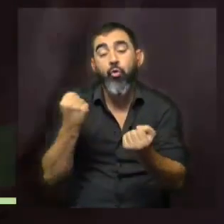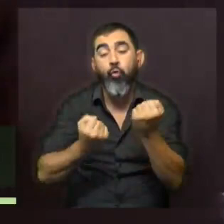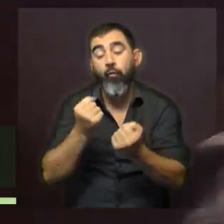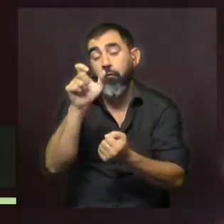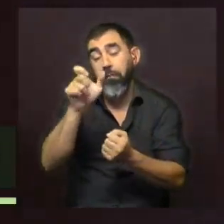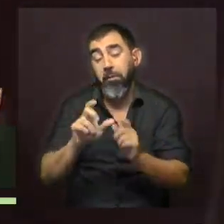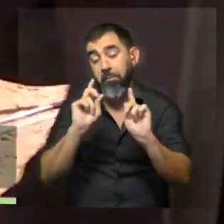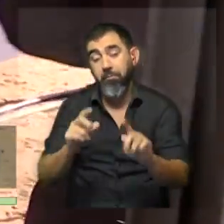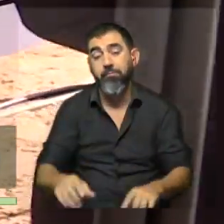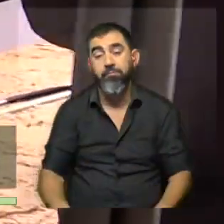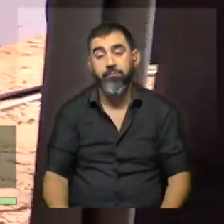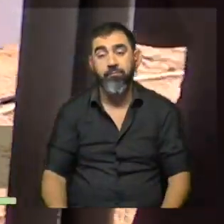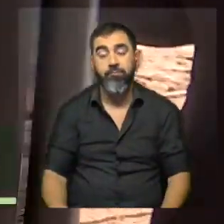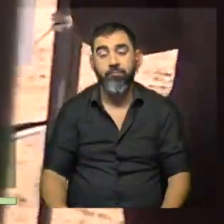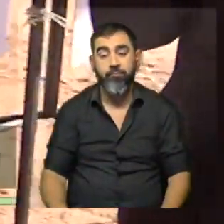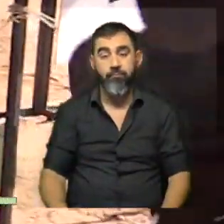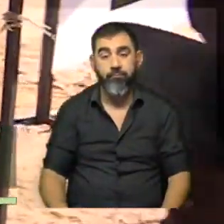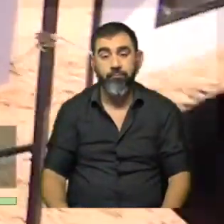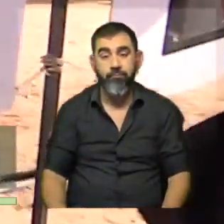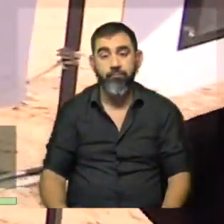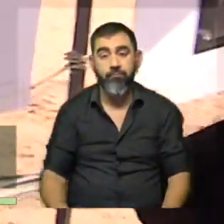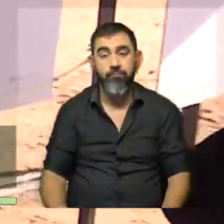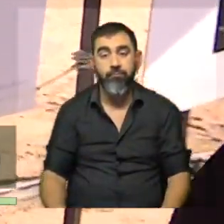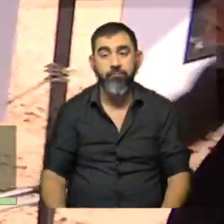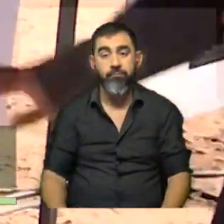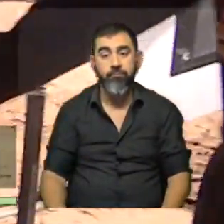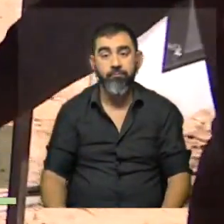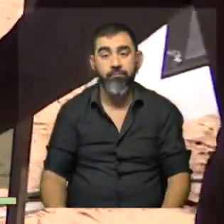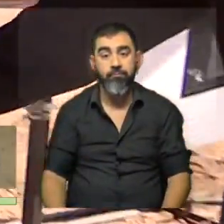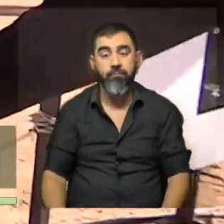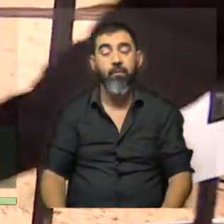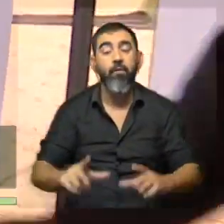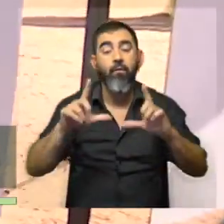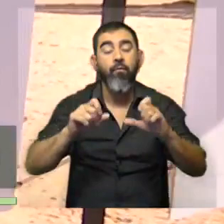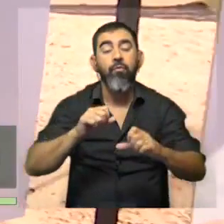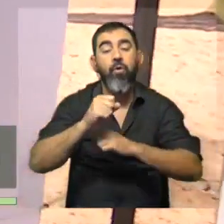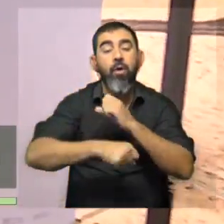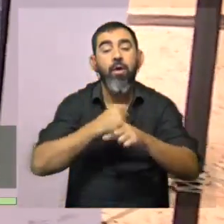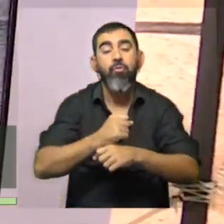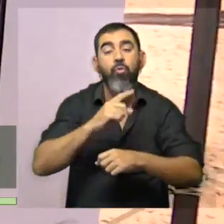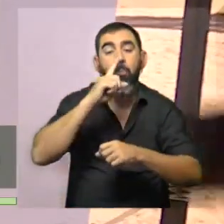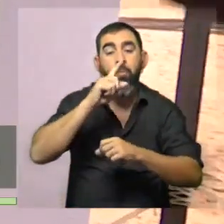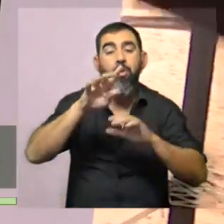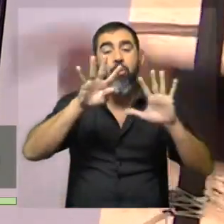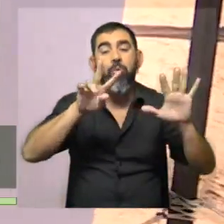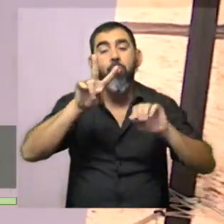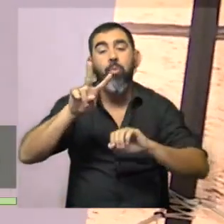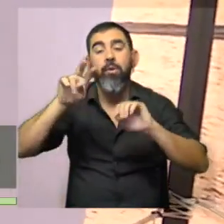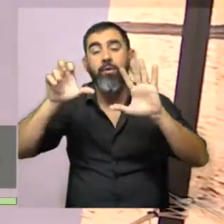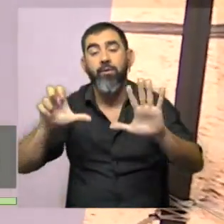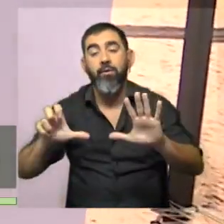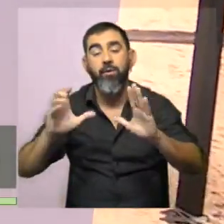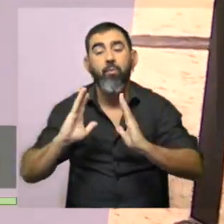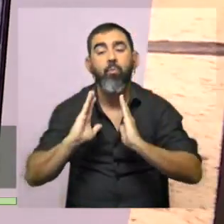de la cachila también con aquellas boinas que se utilizaban en entonces Esta foto es del año 1926 y es en el puente